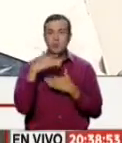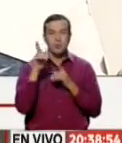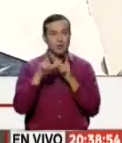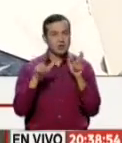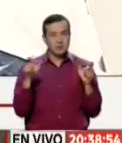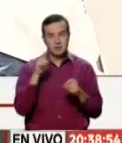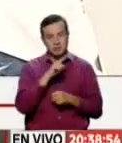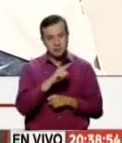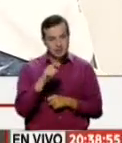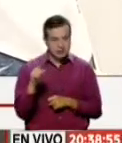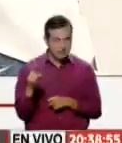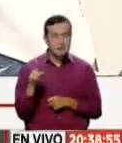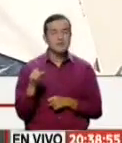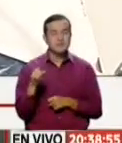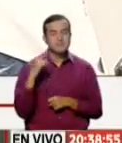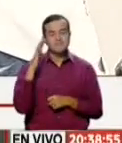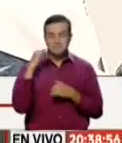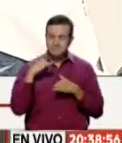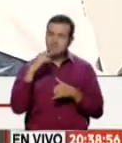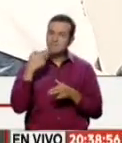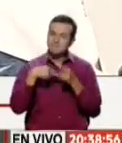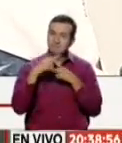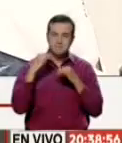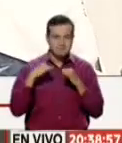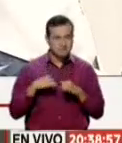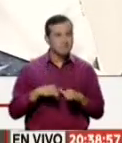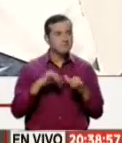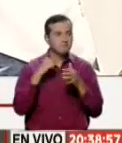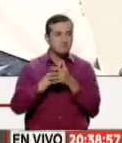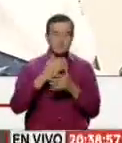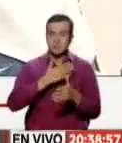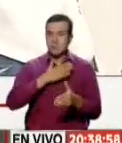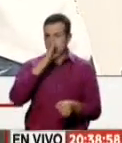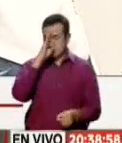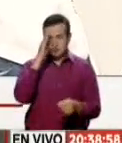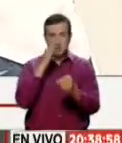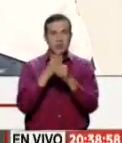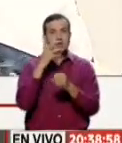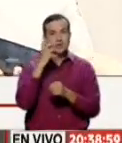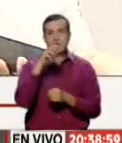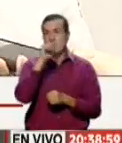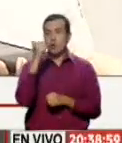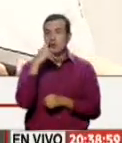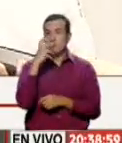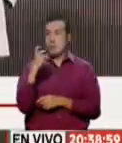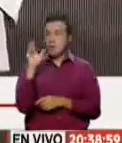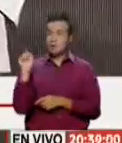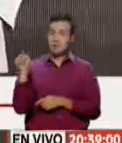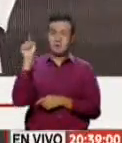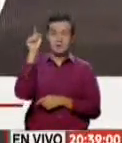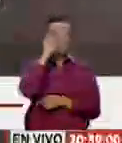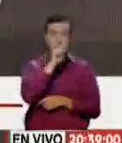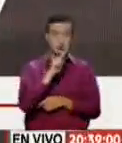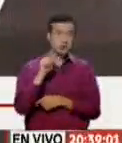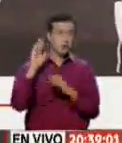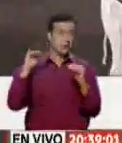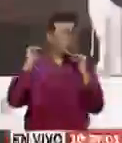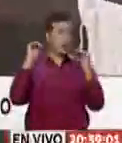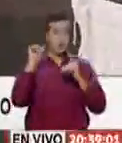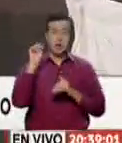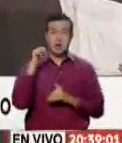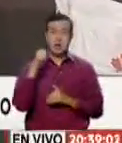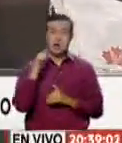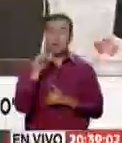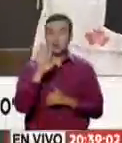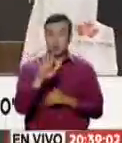persona, para seguir emprendiendo, para seguir con mis metas. Pensamos ponernos otras panaderías. La grandeza de Ángel no